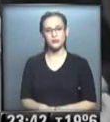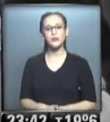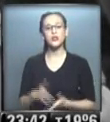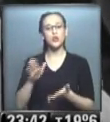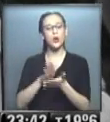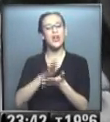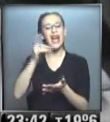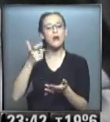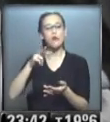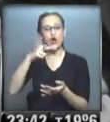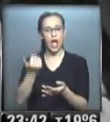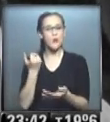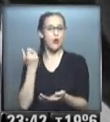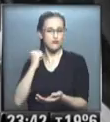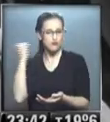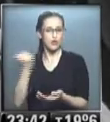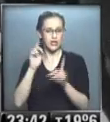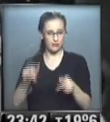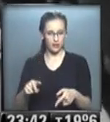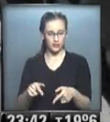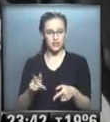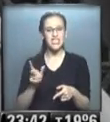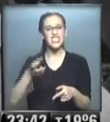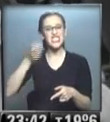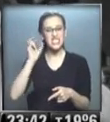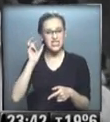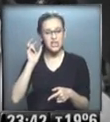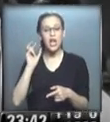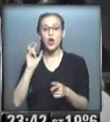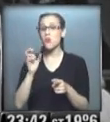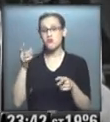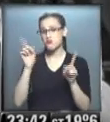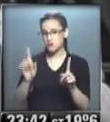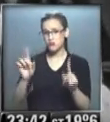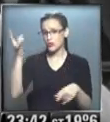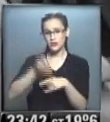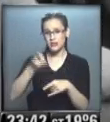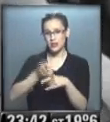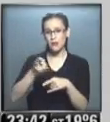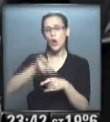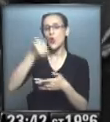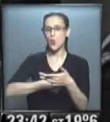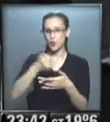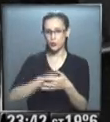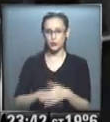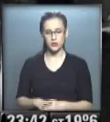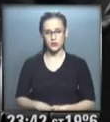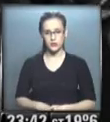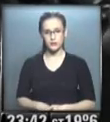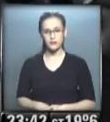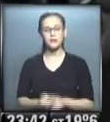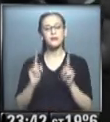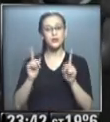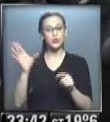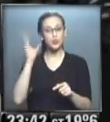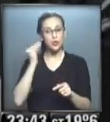y por lo que él representa. Argentina y Chile se incorporarán, como siempre, a la lucha emancipadora de América Latina. Como ustedes han escuchado, el